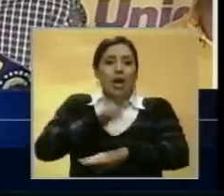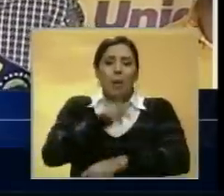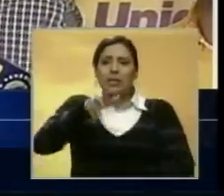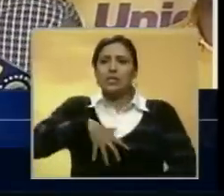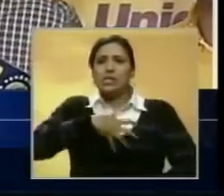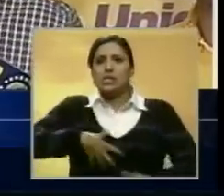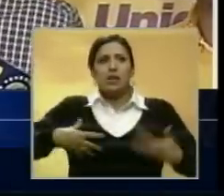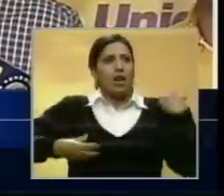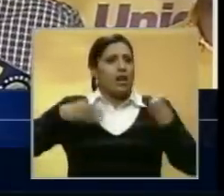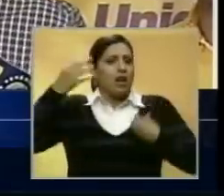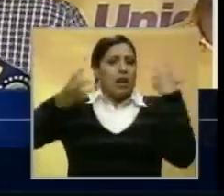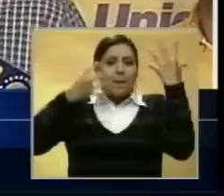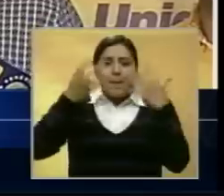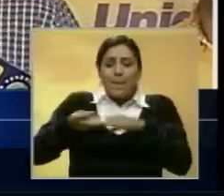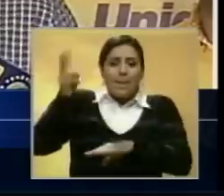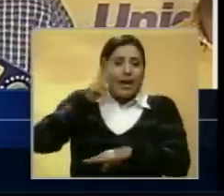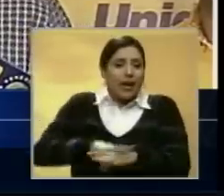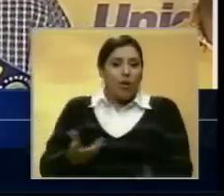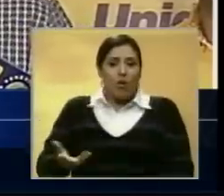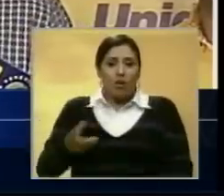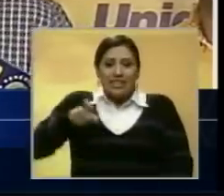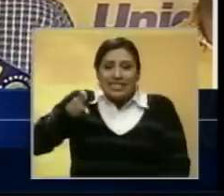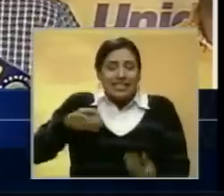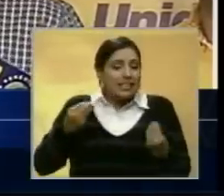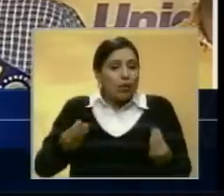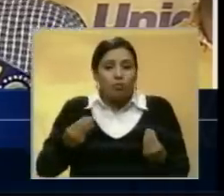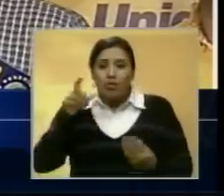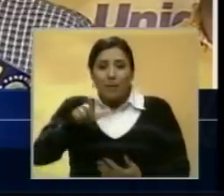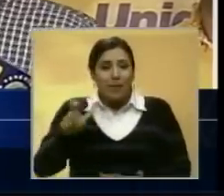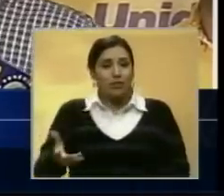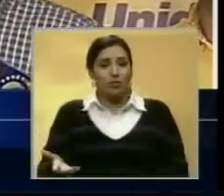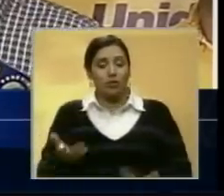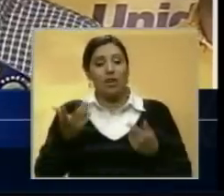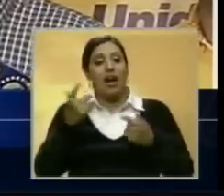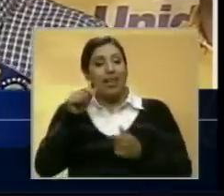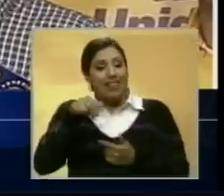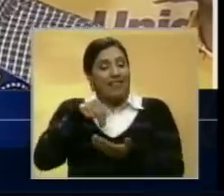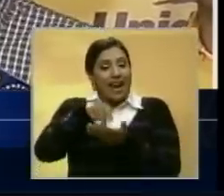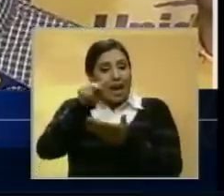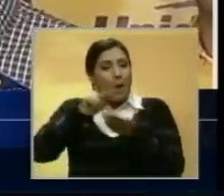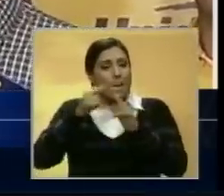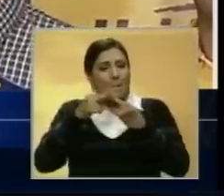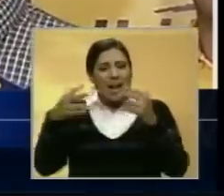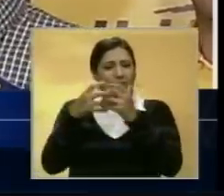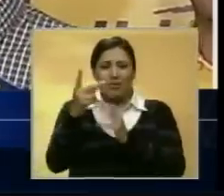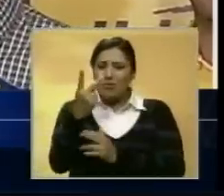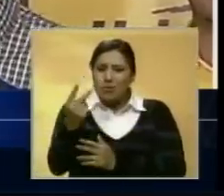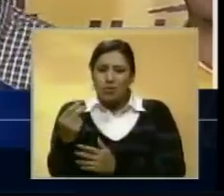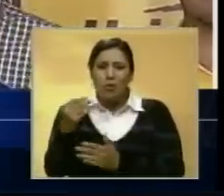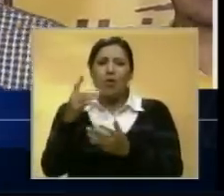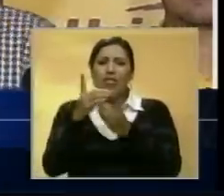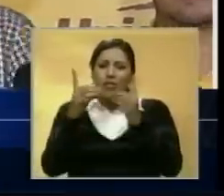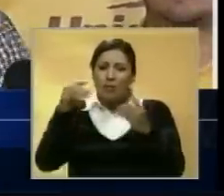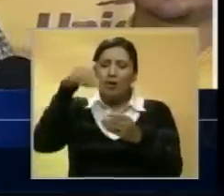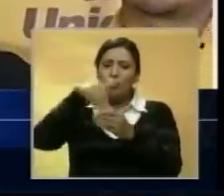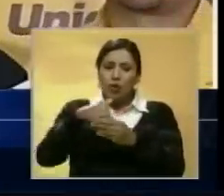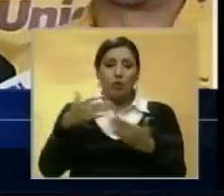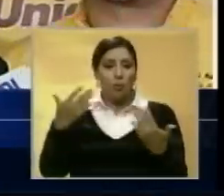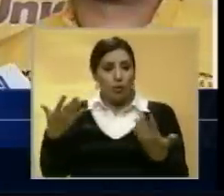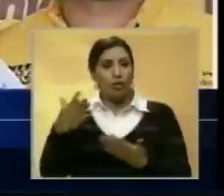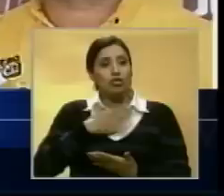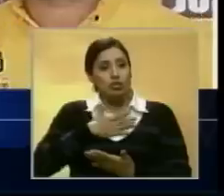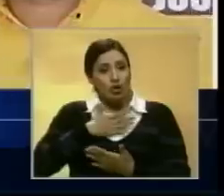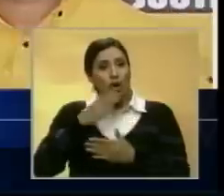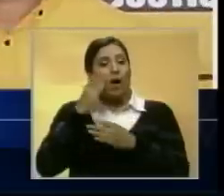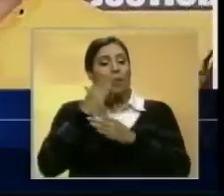angustias, mayores necesidades y tenemos juntos que lograr que el camino sea pacífico, democrático y electoral. Por eso,